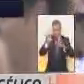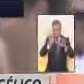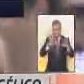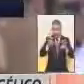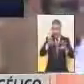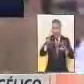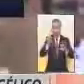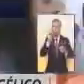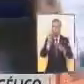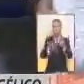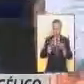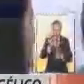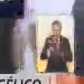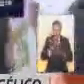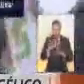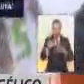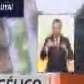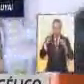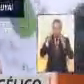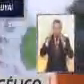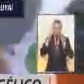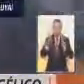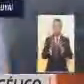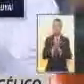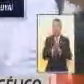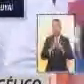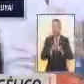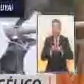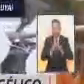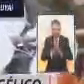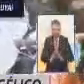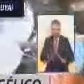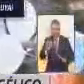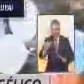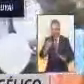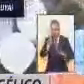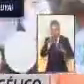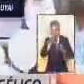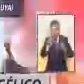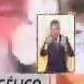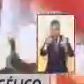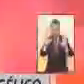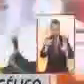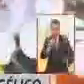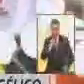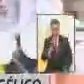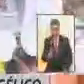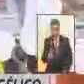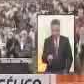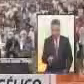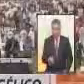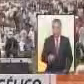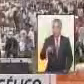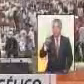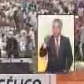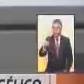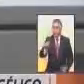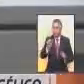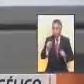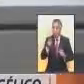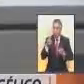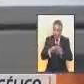como bendiciones, me alegra, amén y aleluya. Aún en marcha blanca, la plataforma permitirá a sus miembros buscar trabajo, comprar,